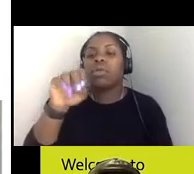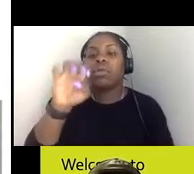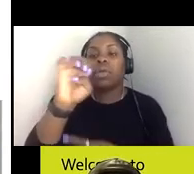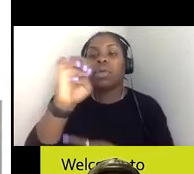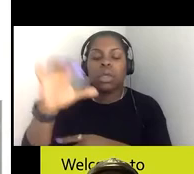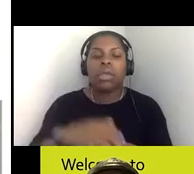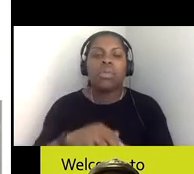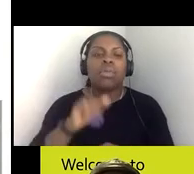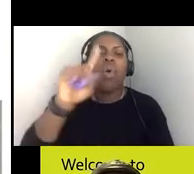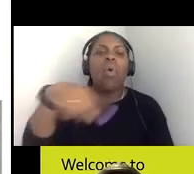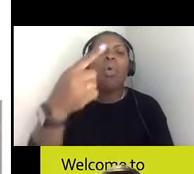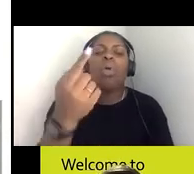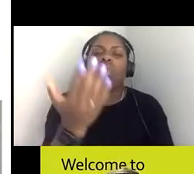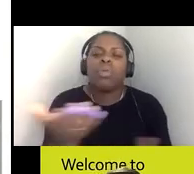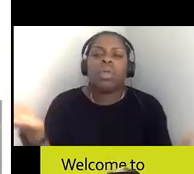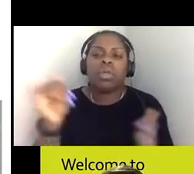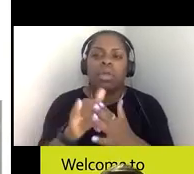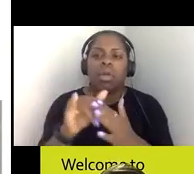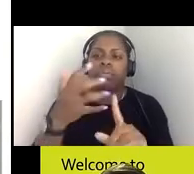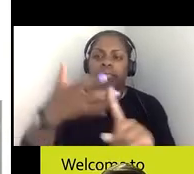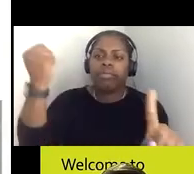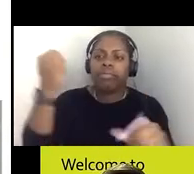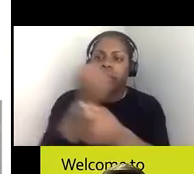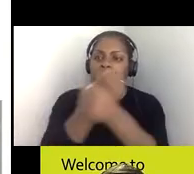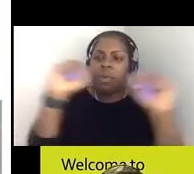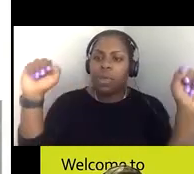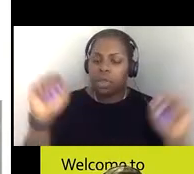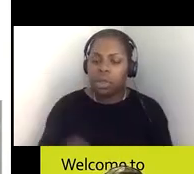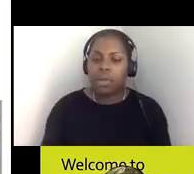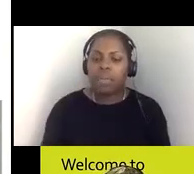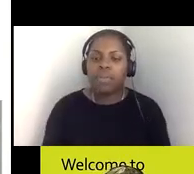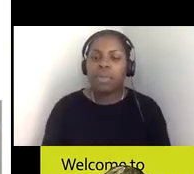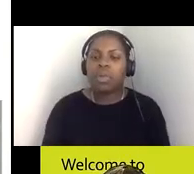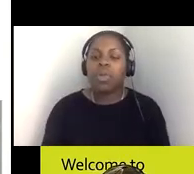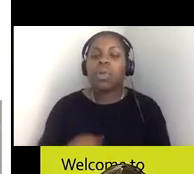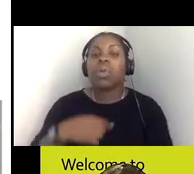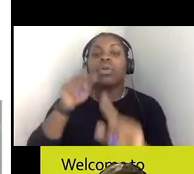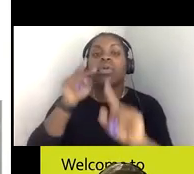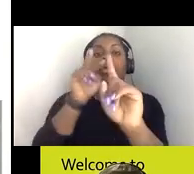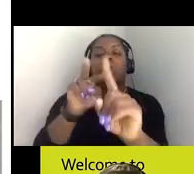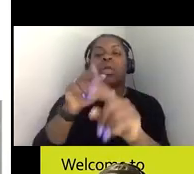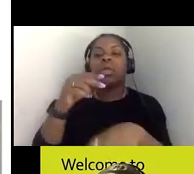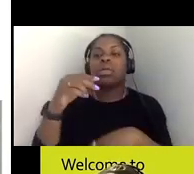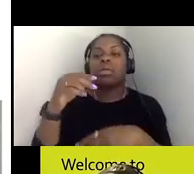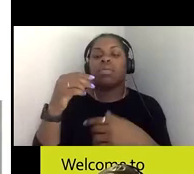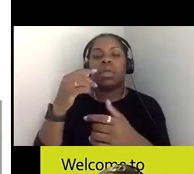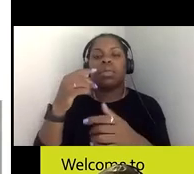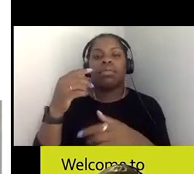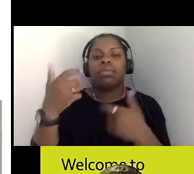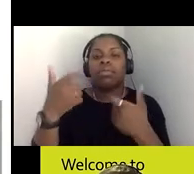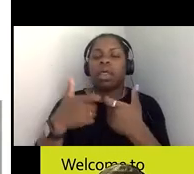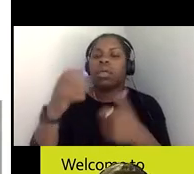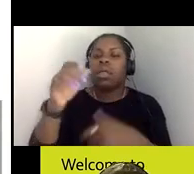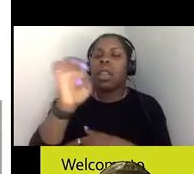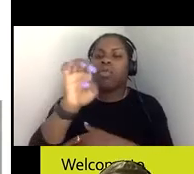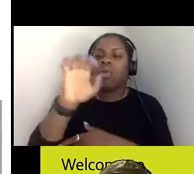familiar de encarcelación electrónica, pero no es la única. Y usualmente el monitoreo electrónico